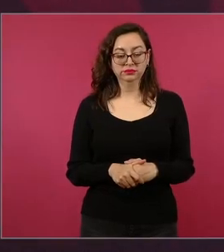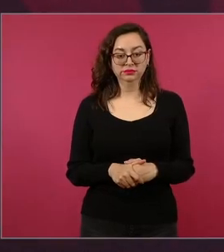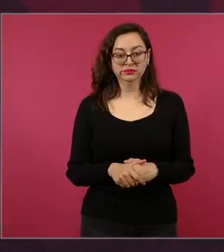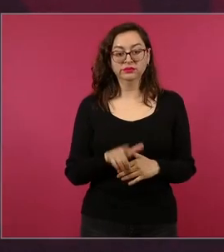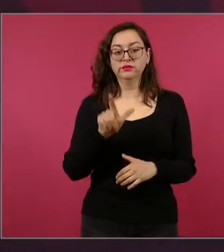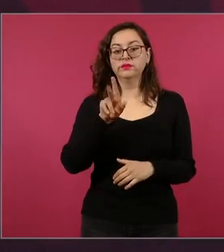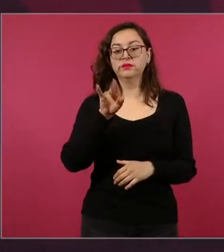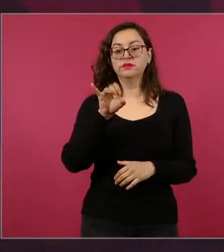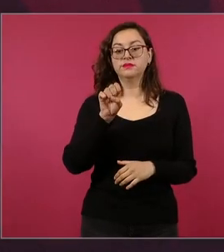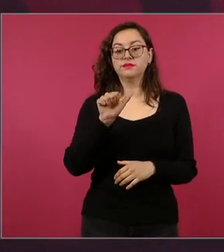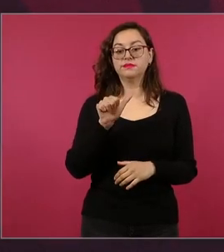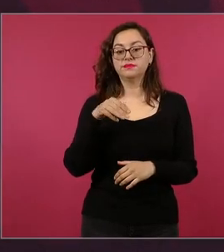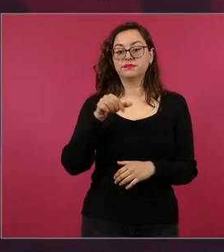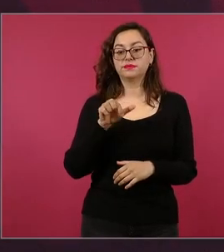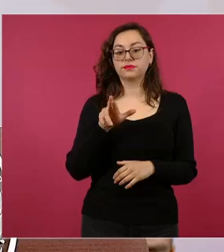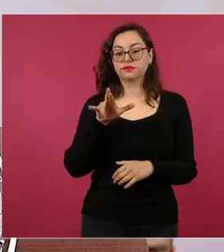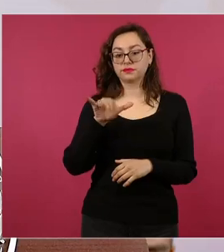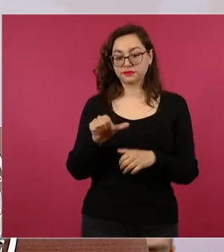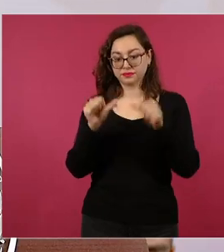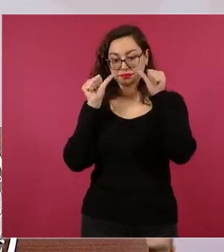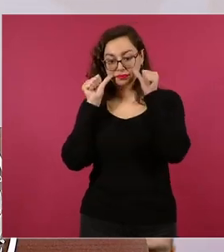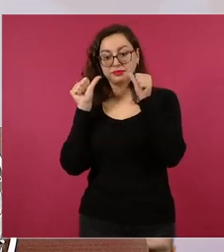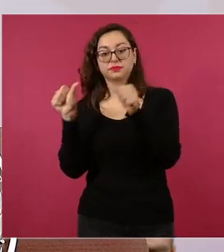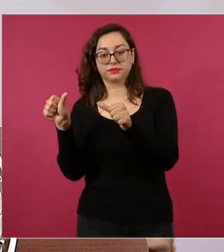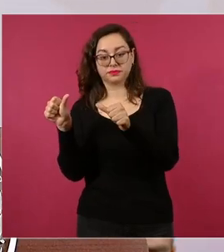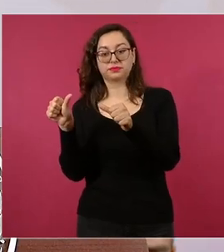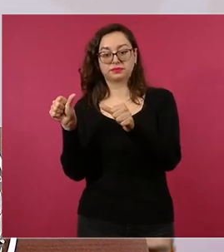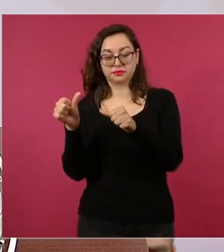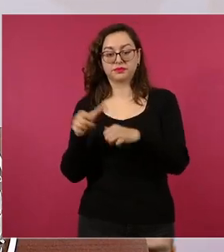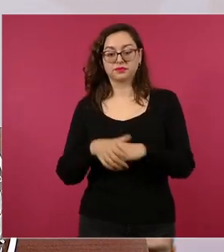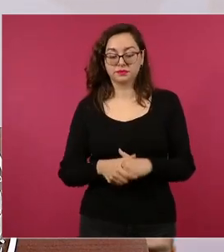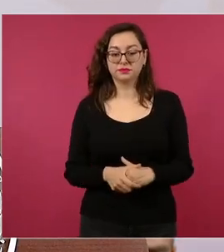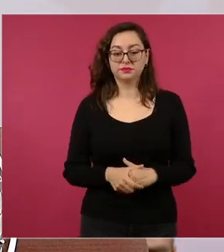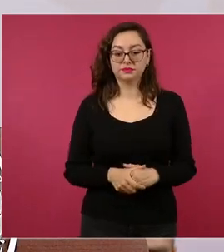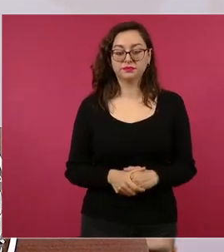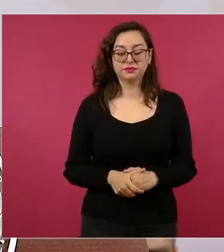Luisa María Alcalde, que lo va a atender.